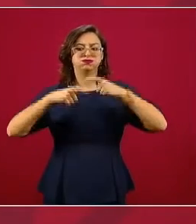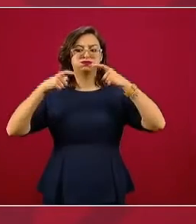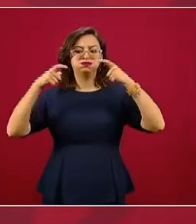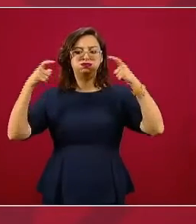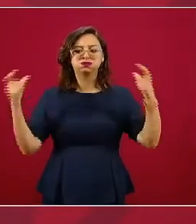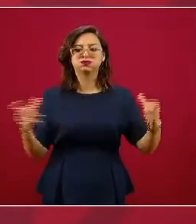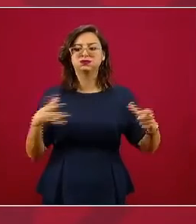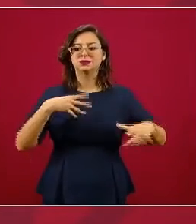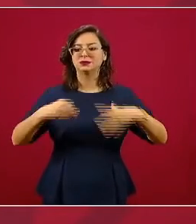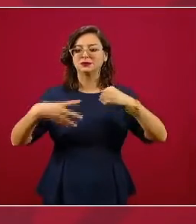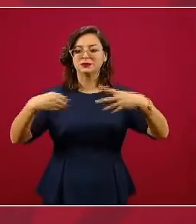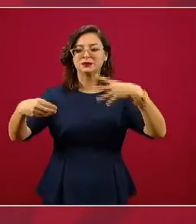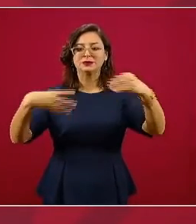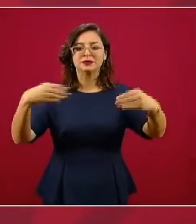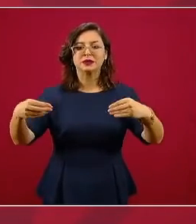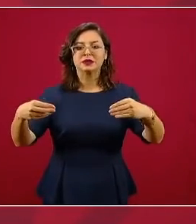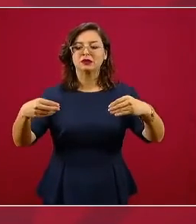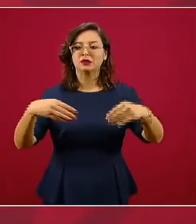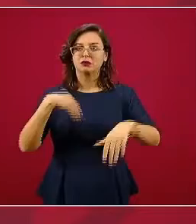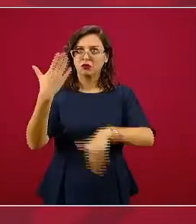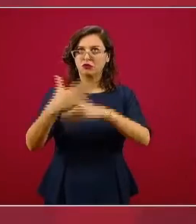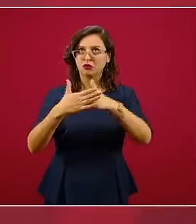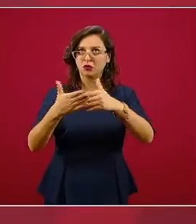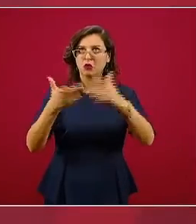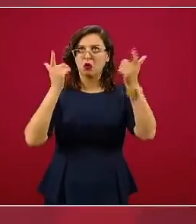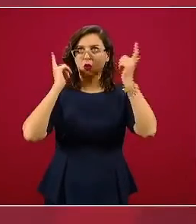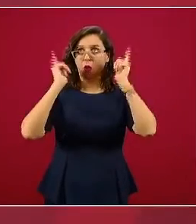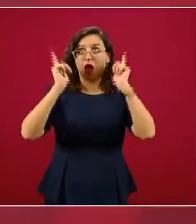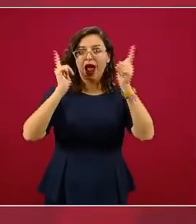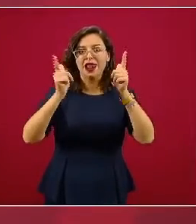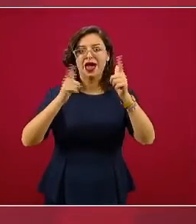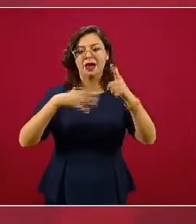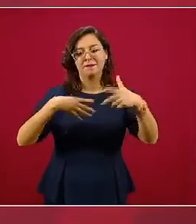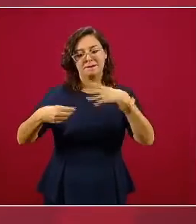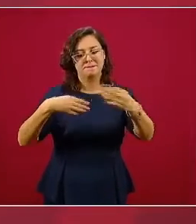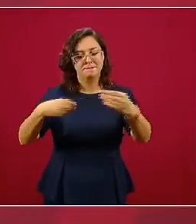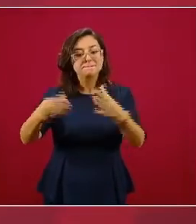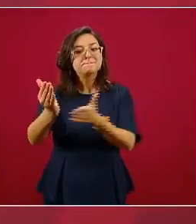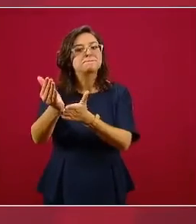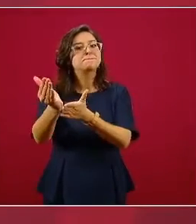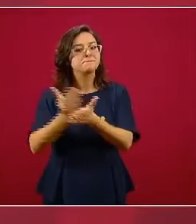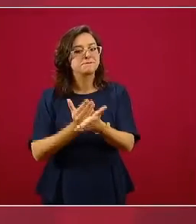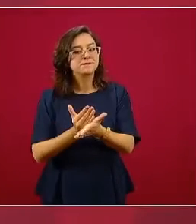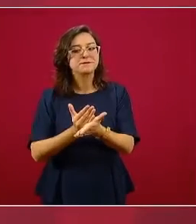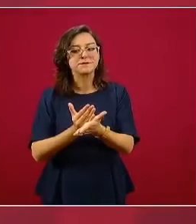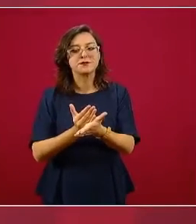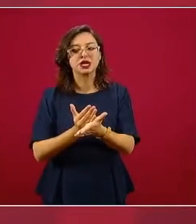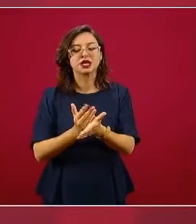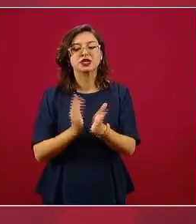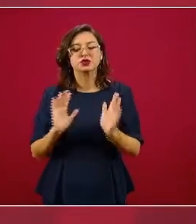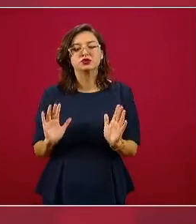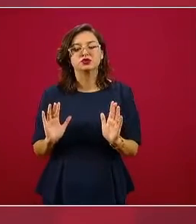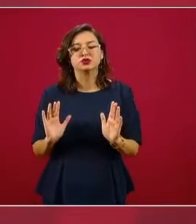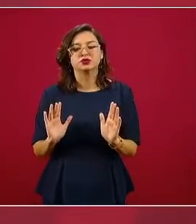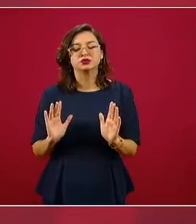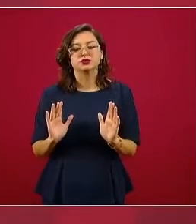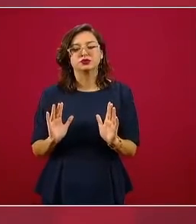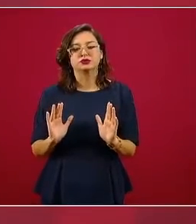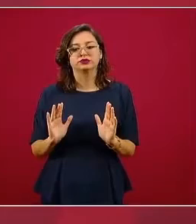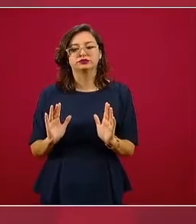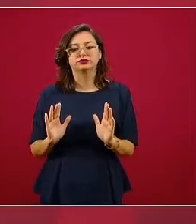magnitud, eso esperamos, que se está sintiendo ahora,